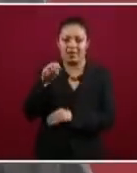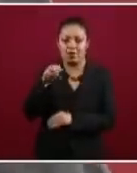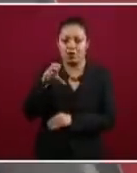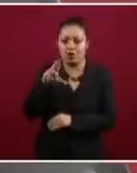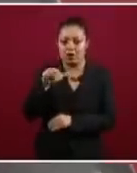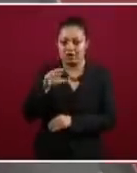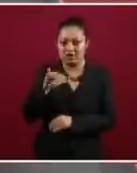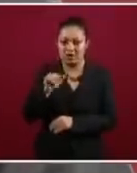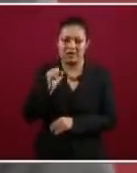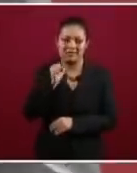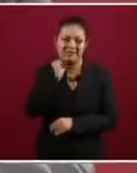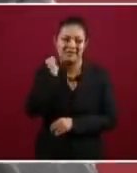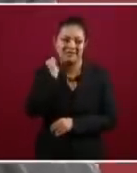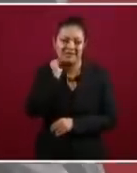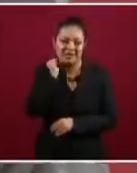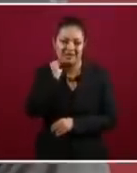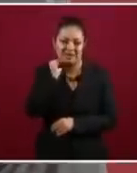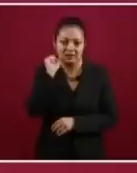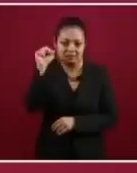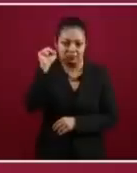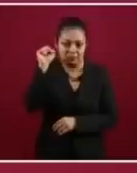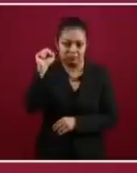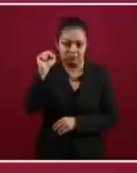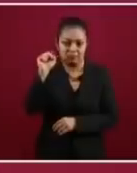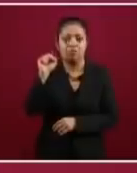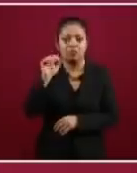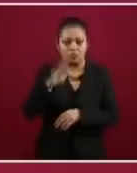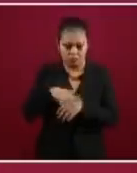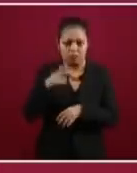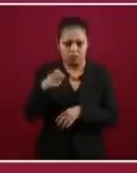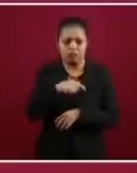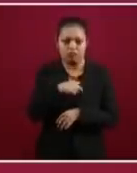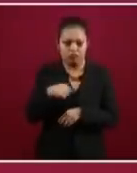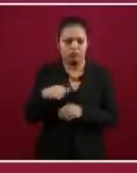Y para allá vamos,